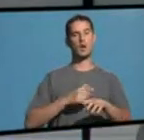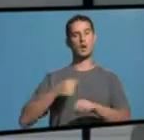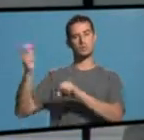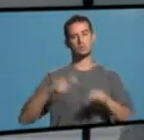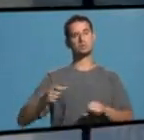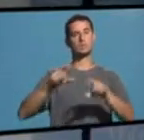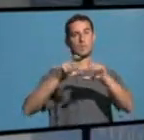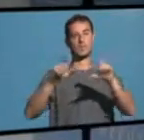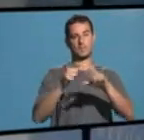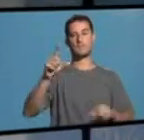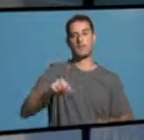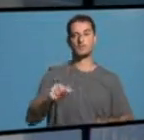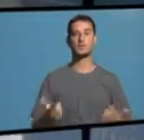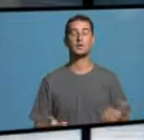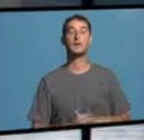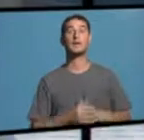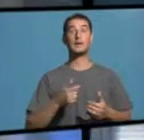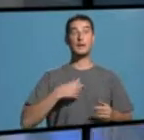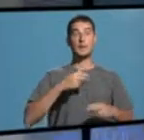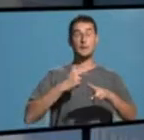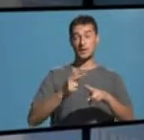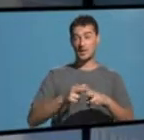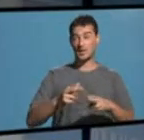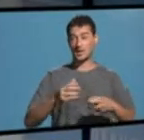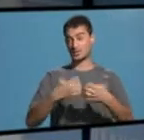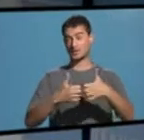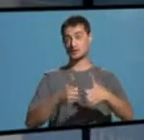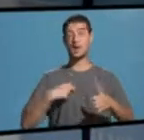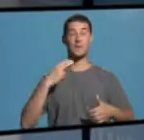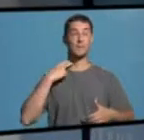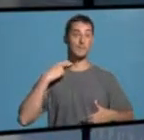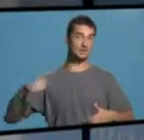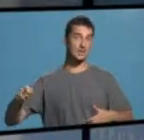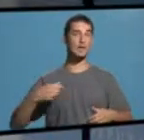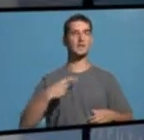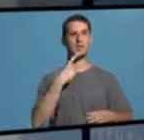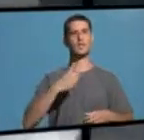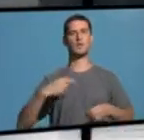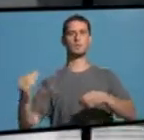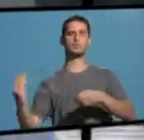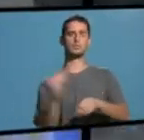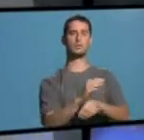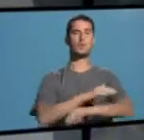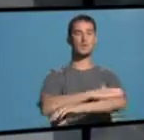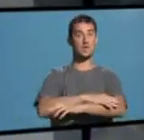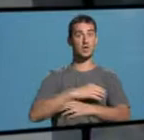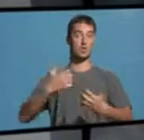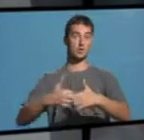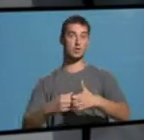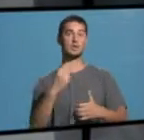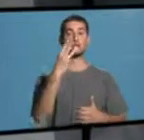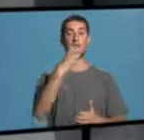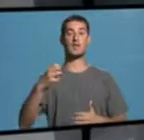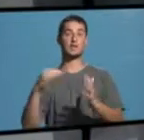tanto, baixo. Dentro da política industrial da Deputación, o presidente provincial anunciou que a subvención que vende conceder o Ministerio de Industria de 300.000